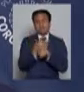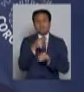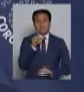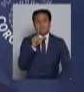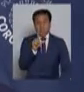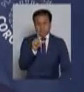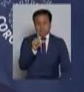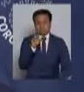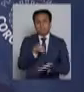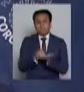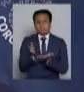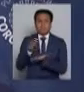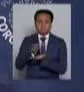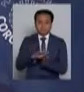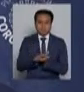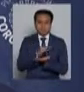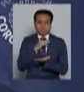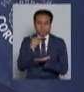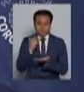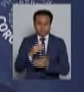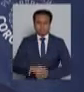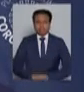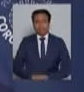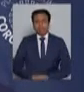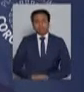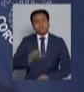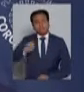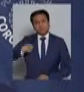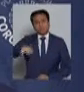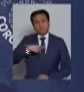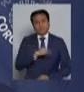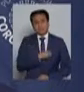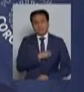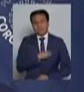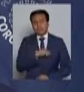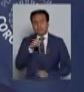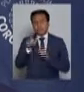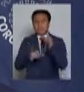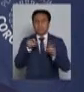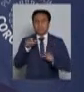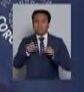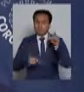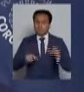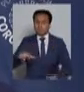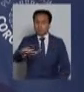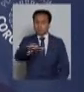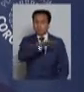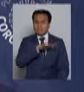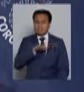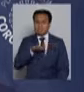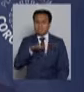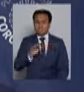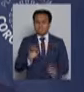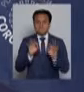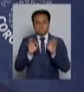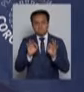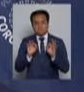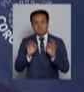7 fallecidos que lamentamos. Las personas, con cierto detalle,